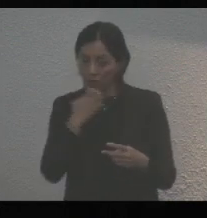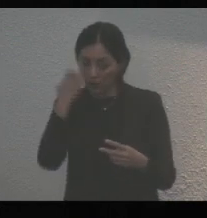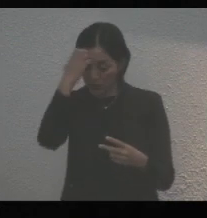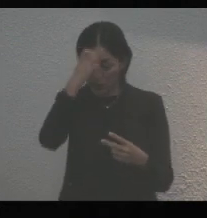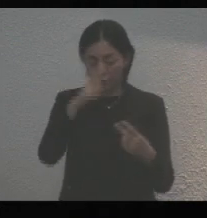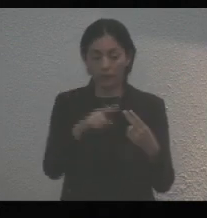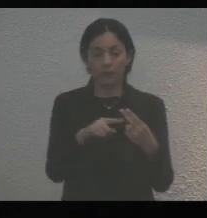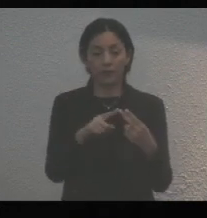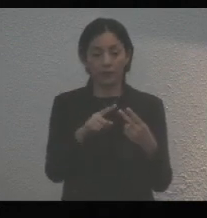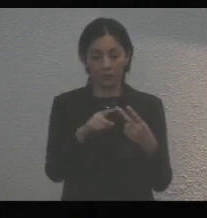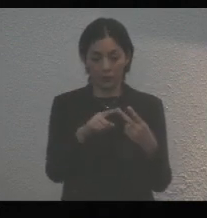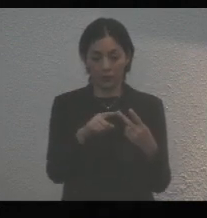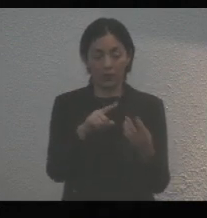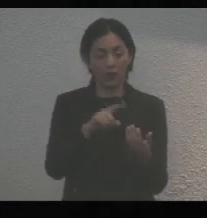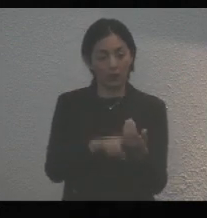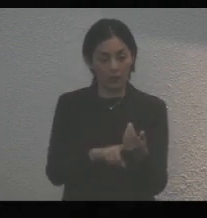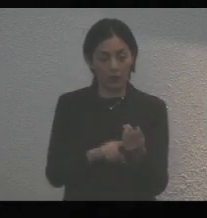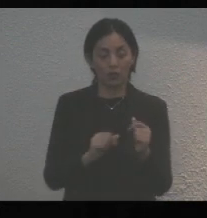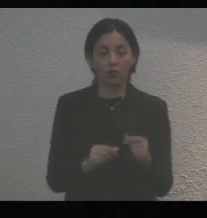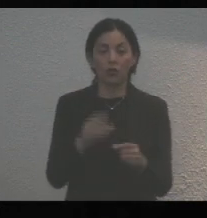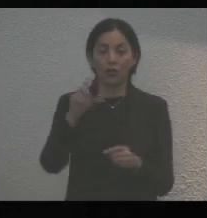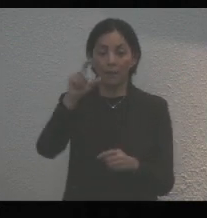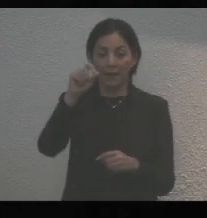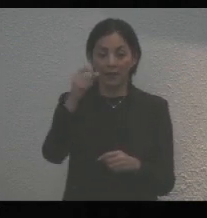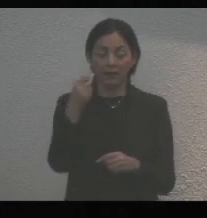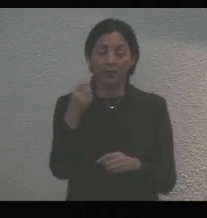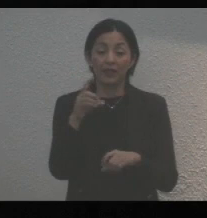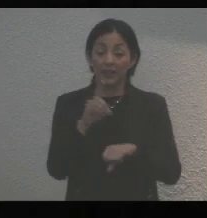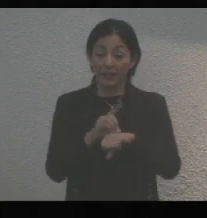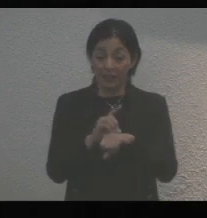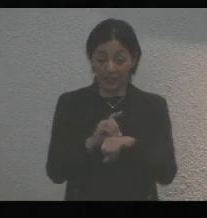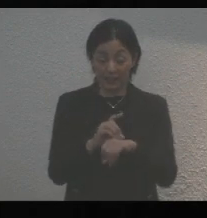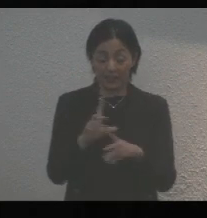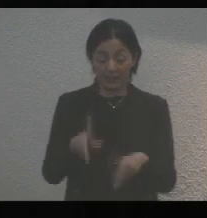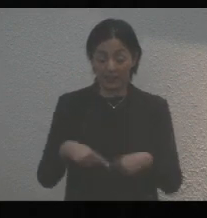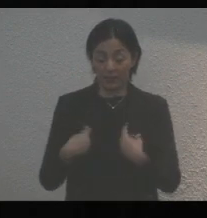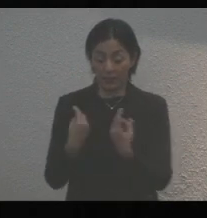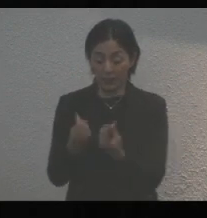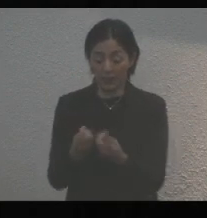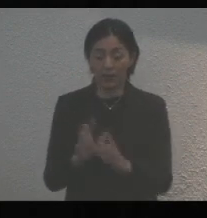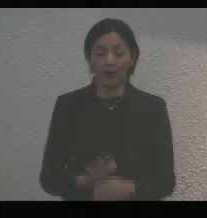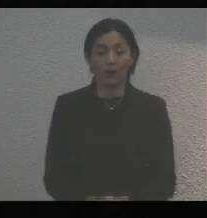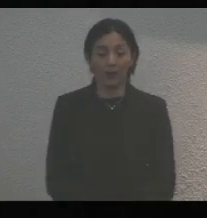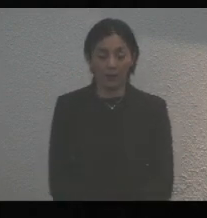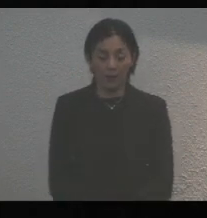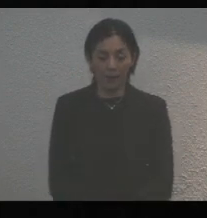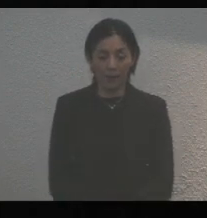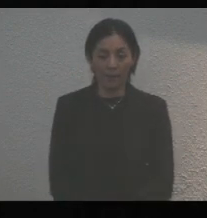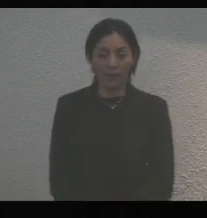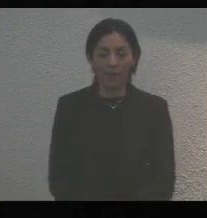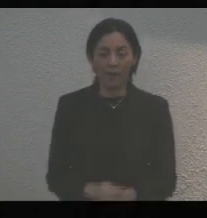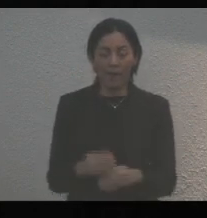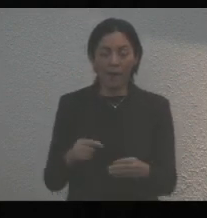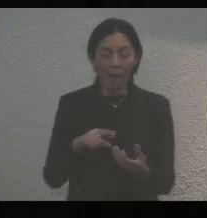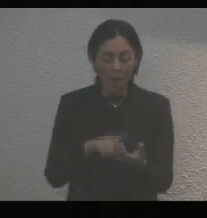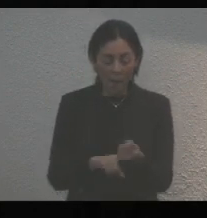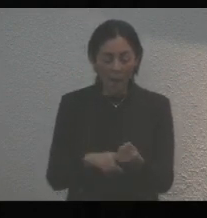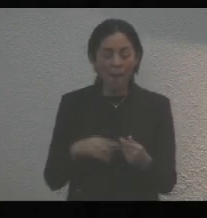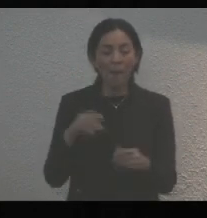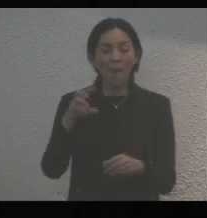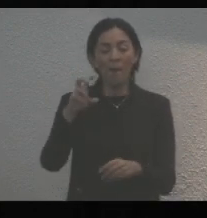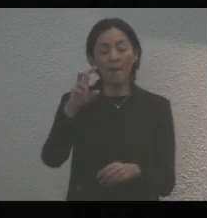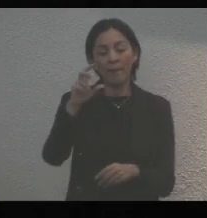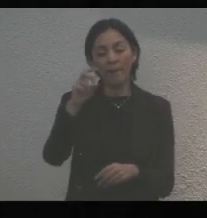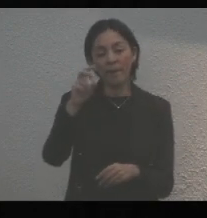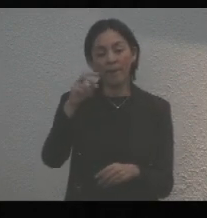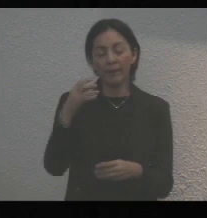constituido dentro de los 20 días hábiles siguientes a la entrega en vigor del presente decreto y dentro de los 30